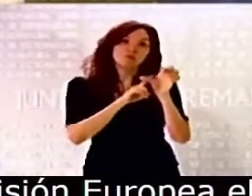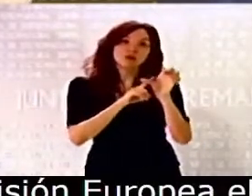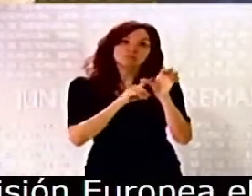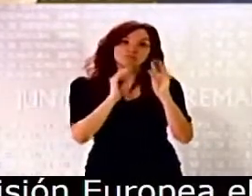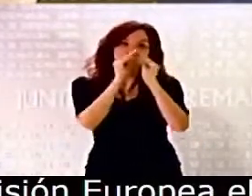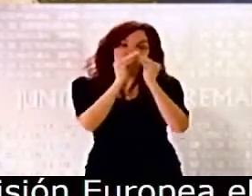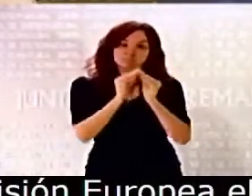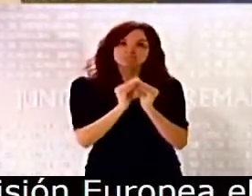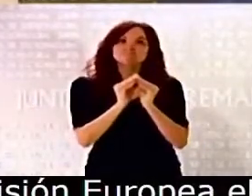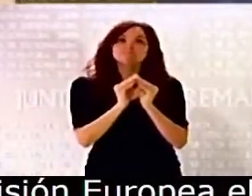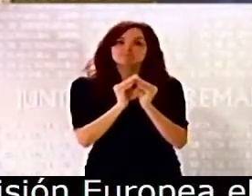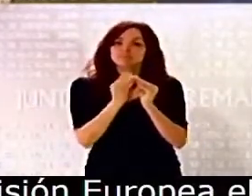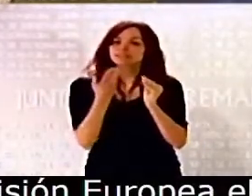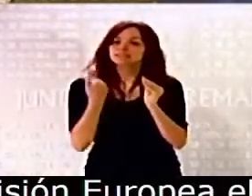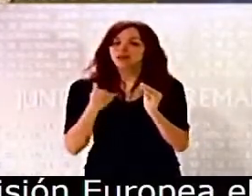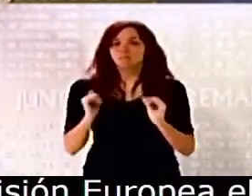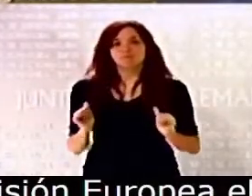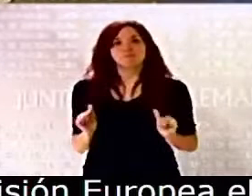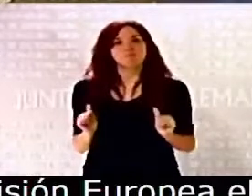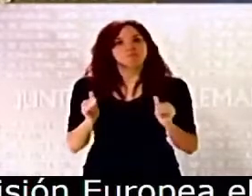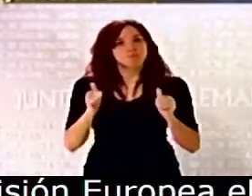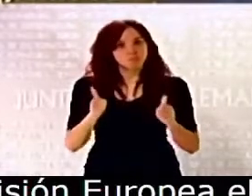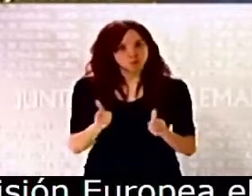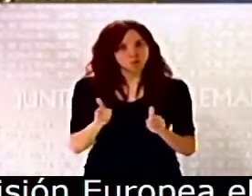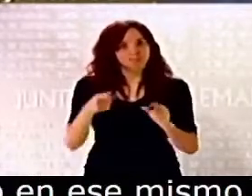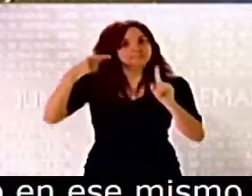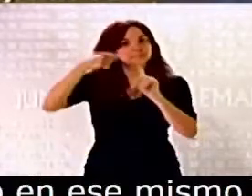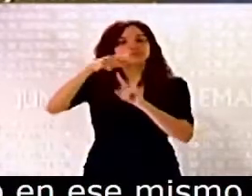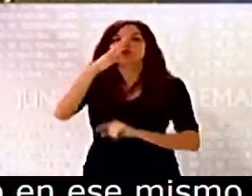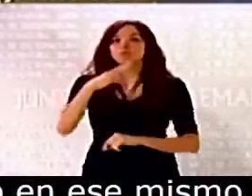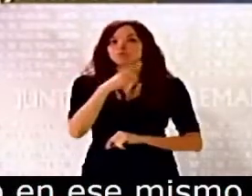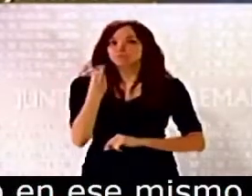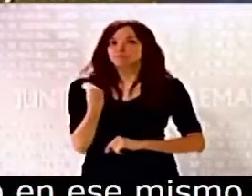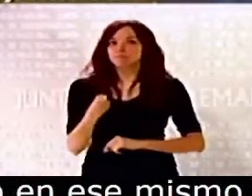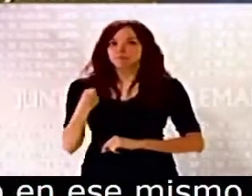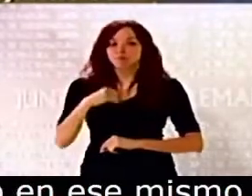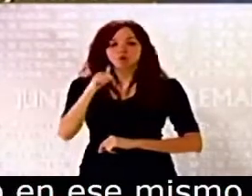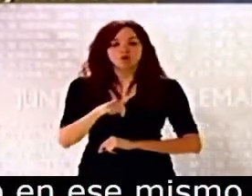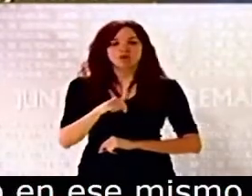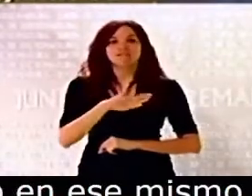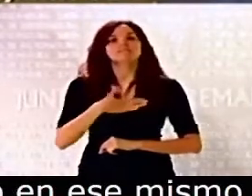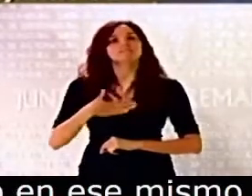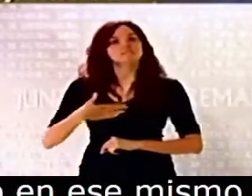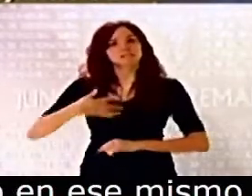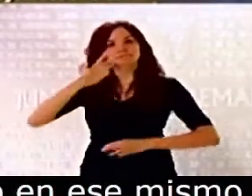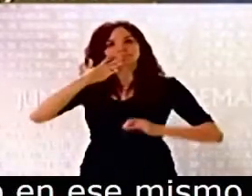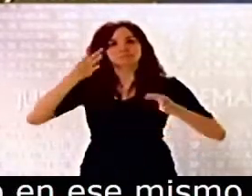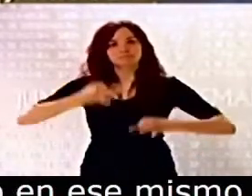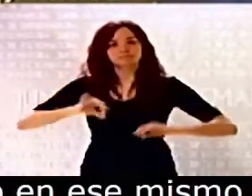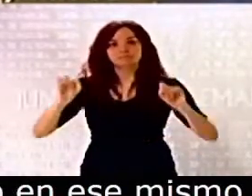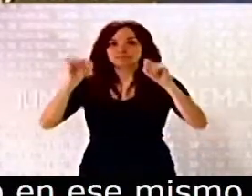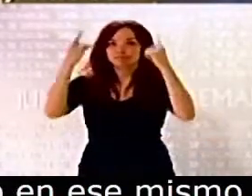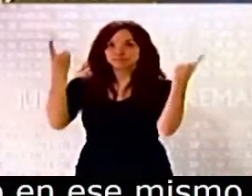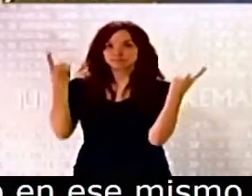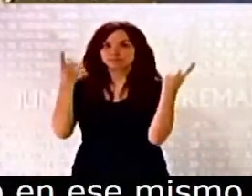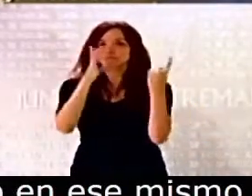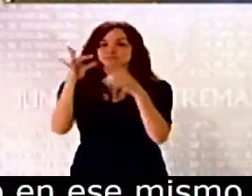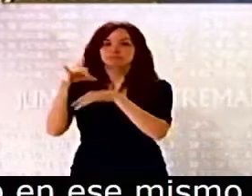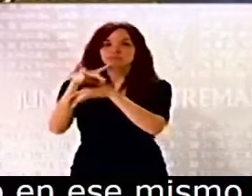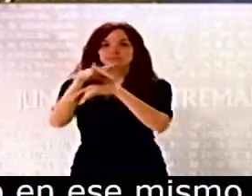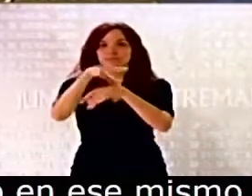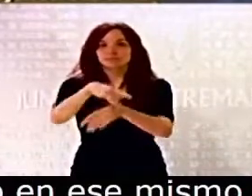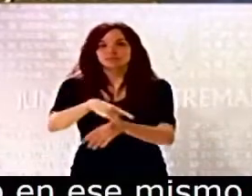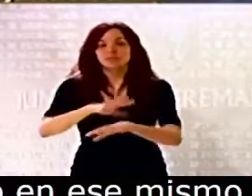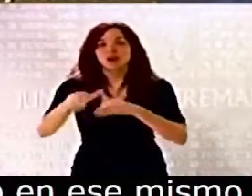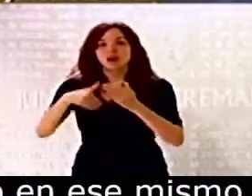paso en ese mismo compromiso que hoy queremos reafirmar en esa hoja de ruta hacia la sostenibilidad, aprobando